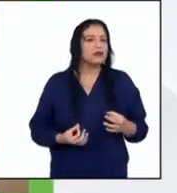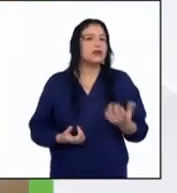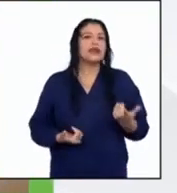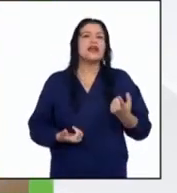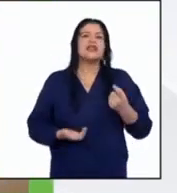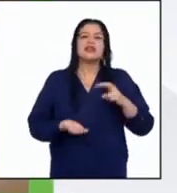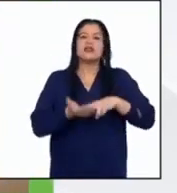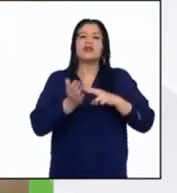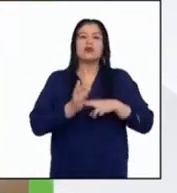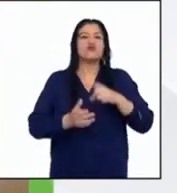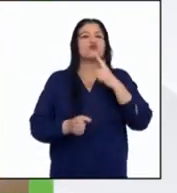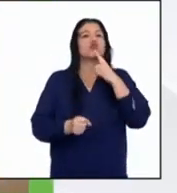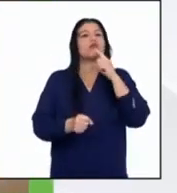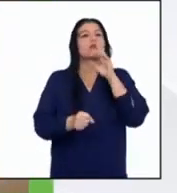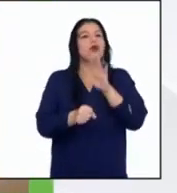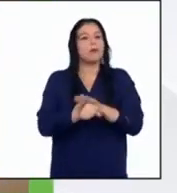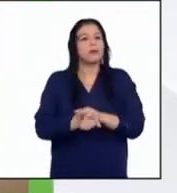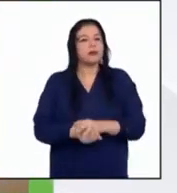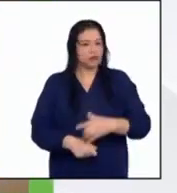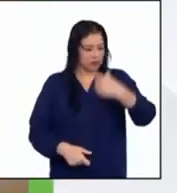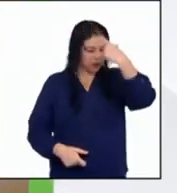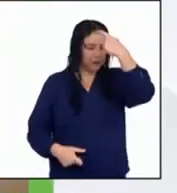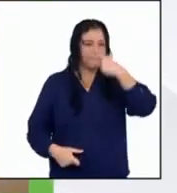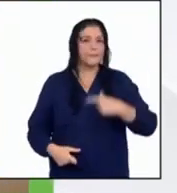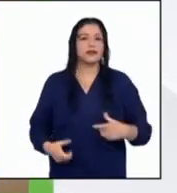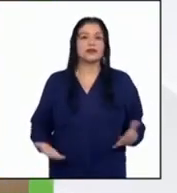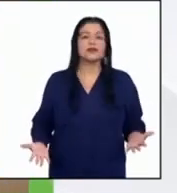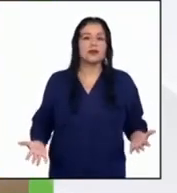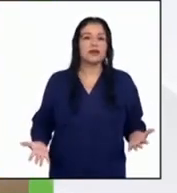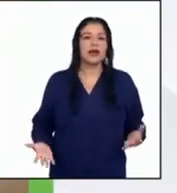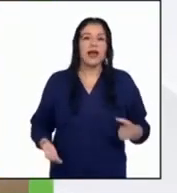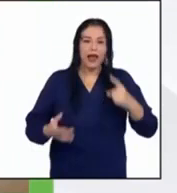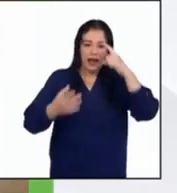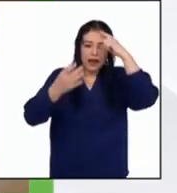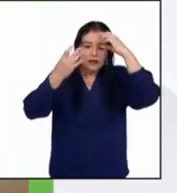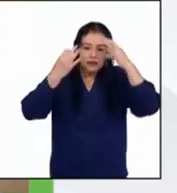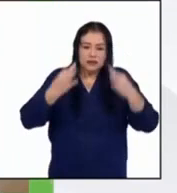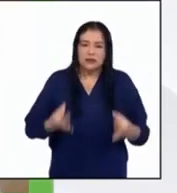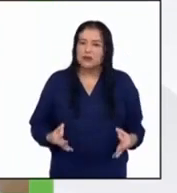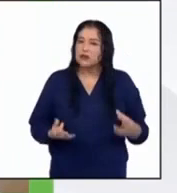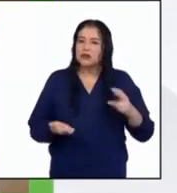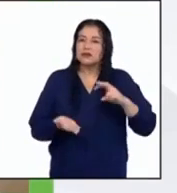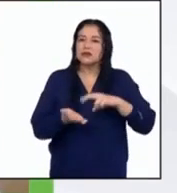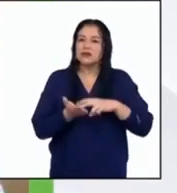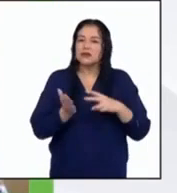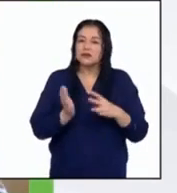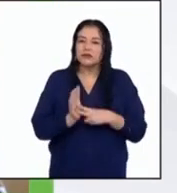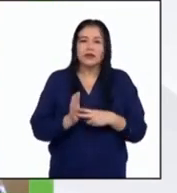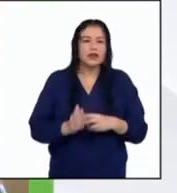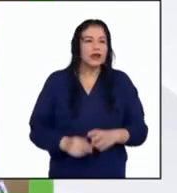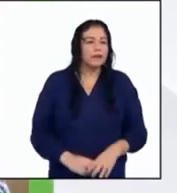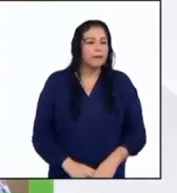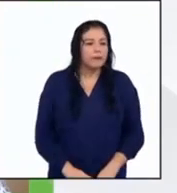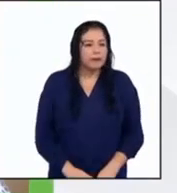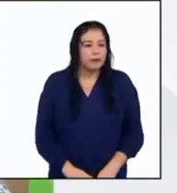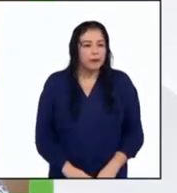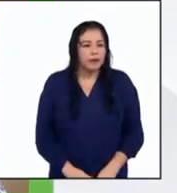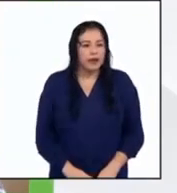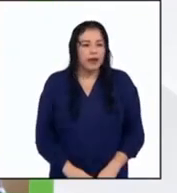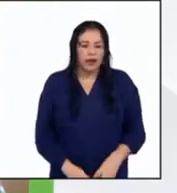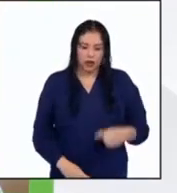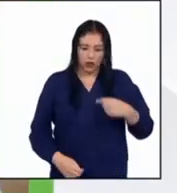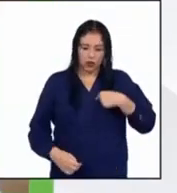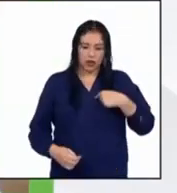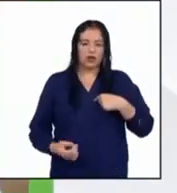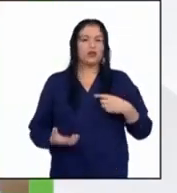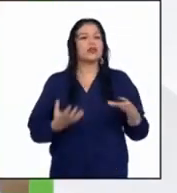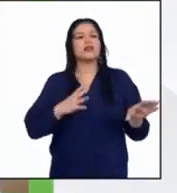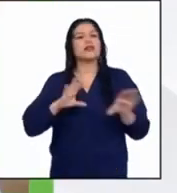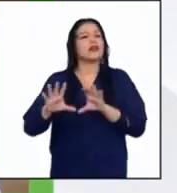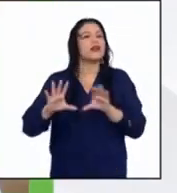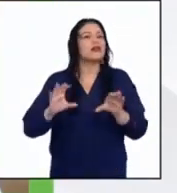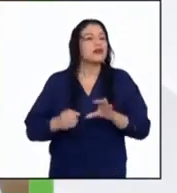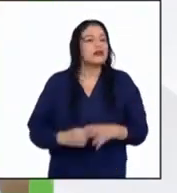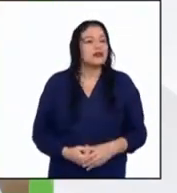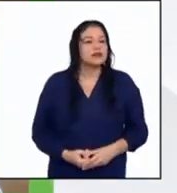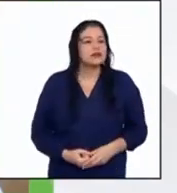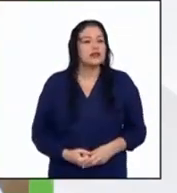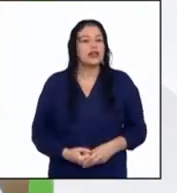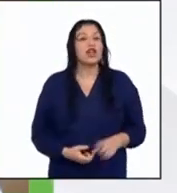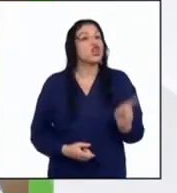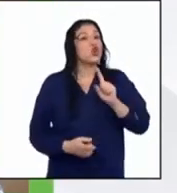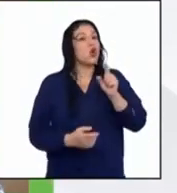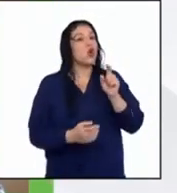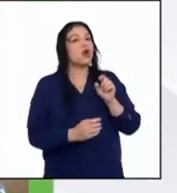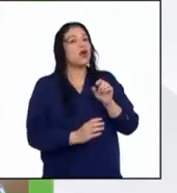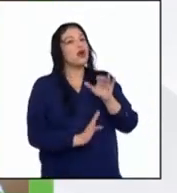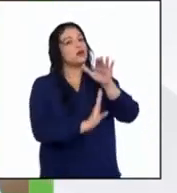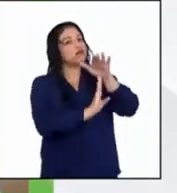un compromiso personal. Las decisiones pasan por saber que lo que vayamos a hacer no está vulnerando los derechos